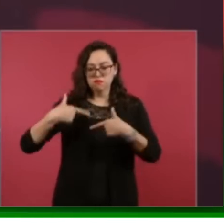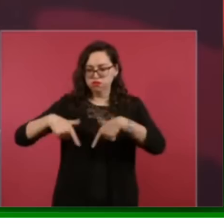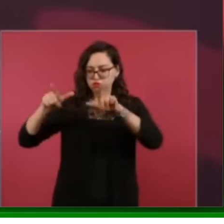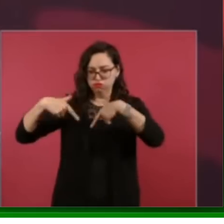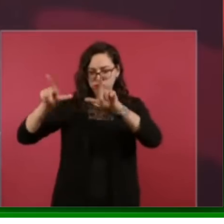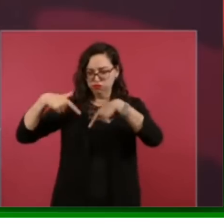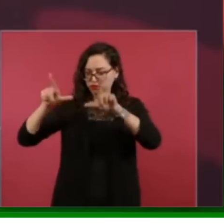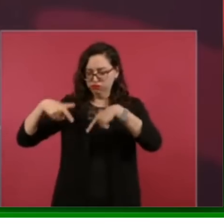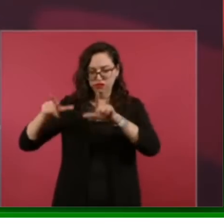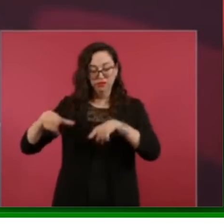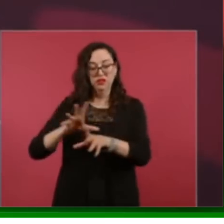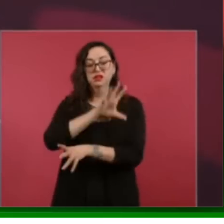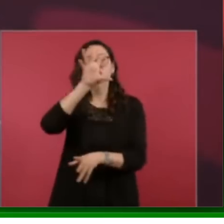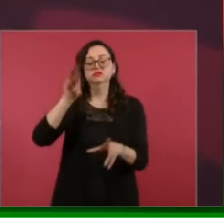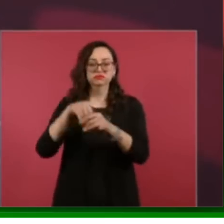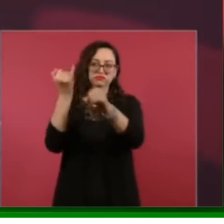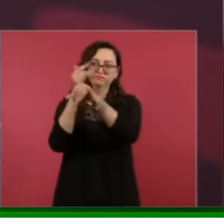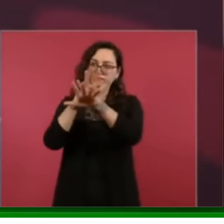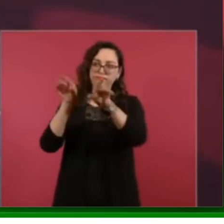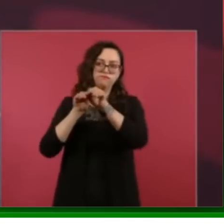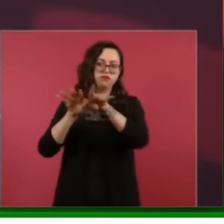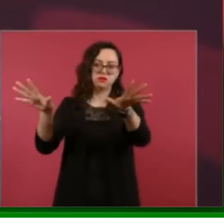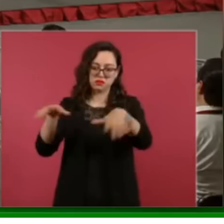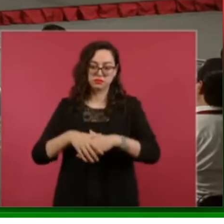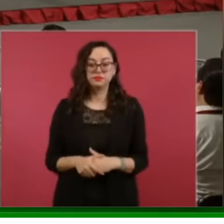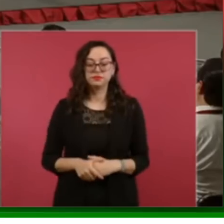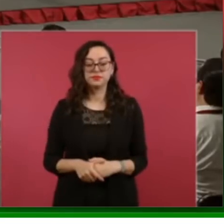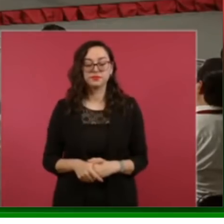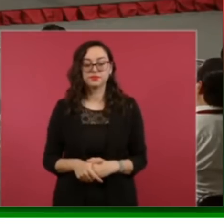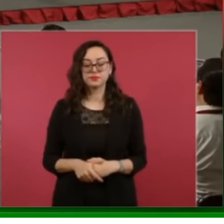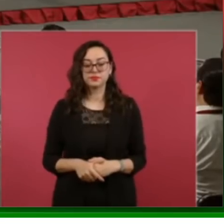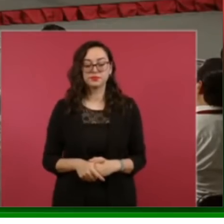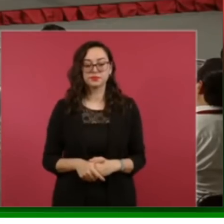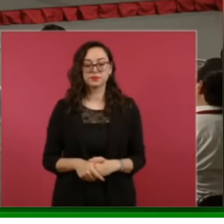se documentará lo que aquí se ha vertido. Es cuanto. Muchas gracias.